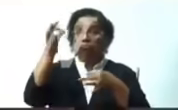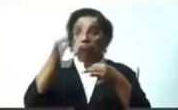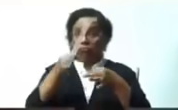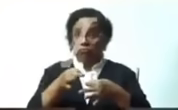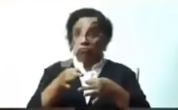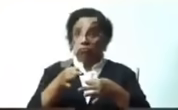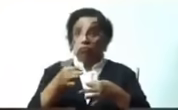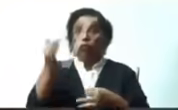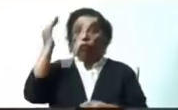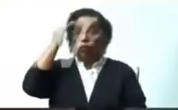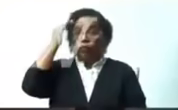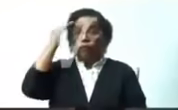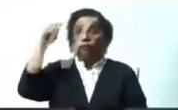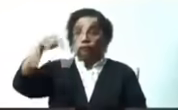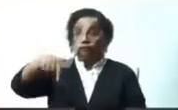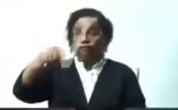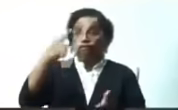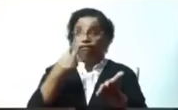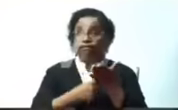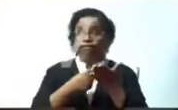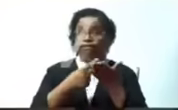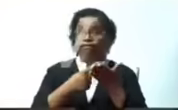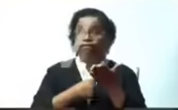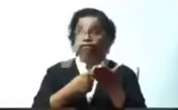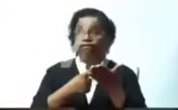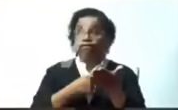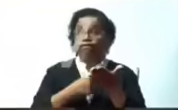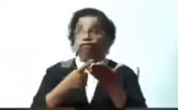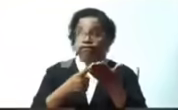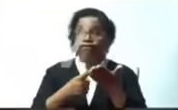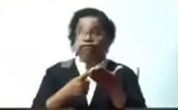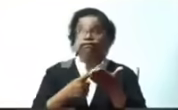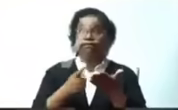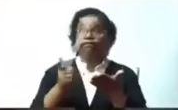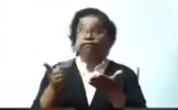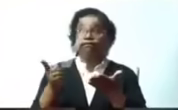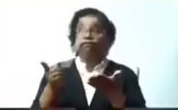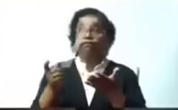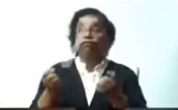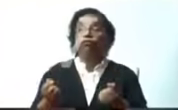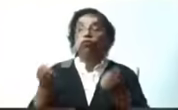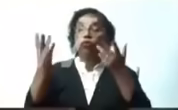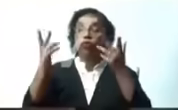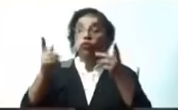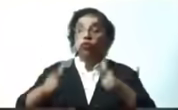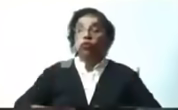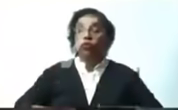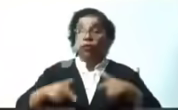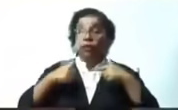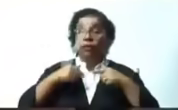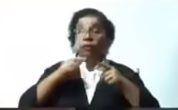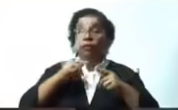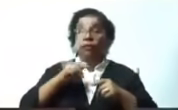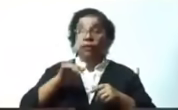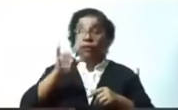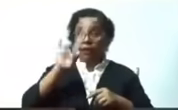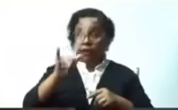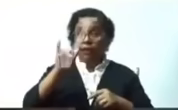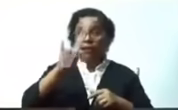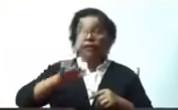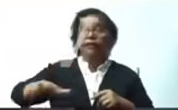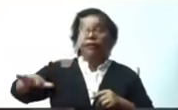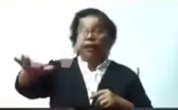de Macorís, de parte de muchos que habitan esas comunidades, recibimos